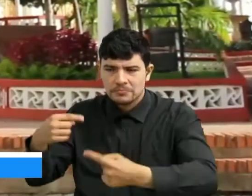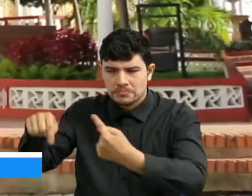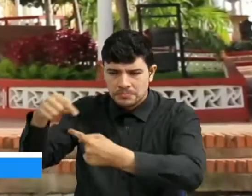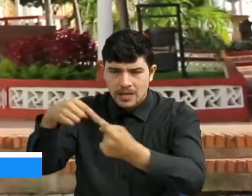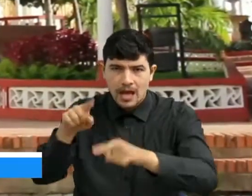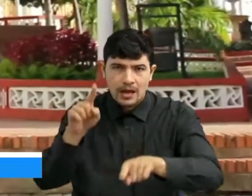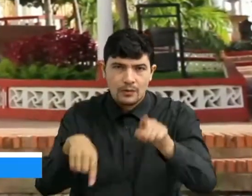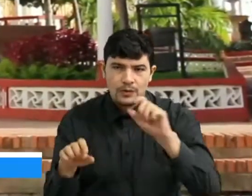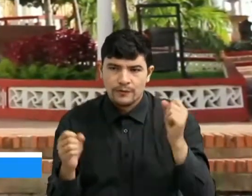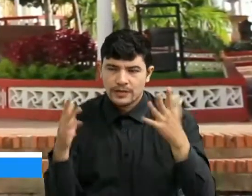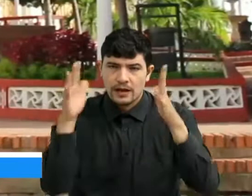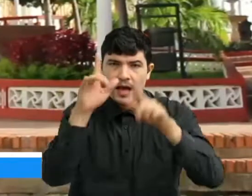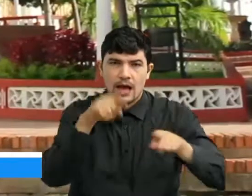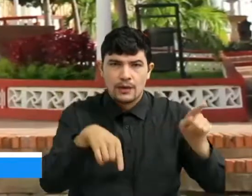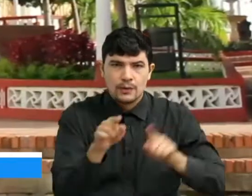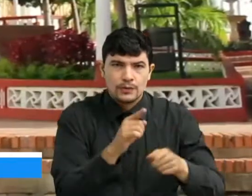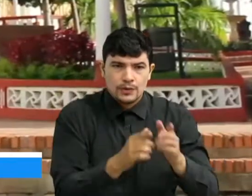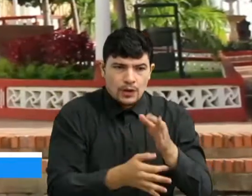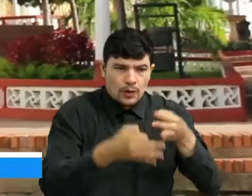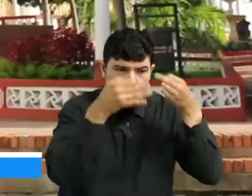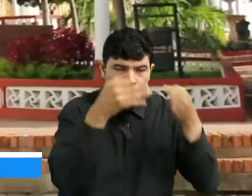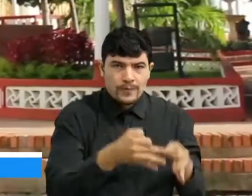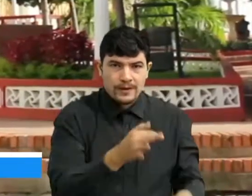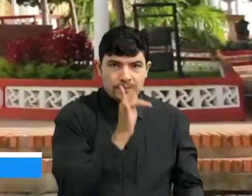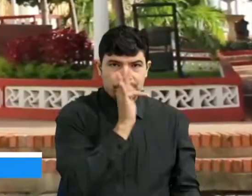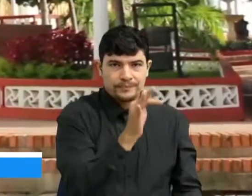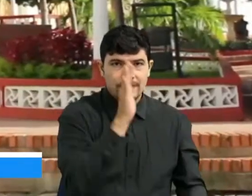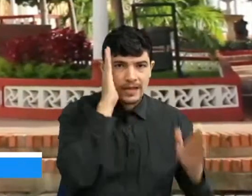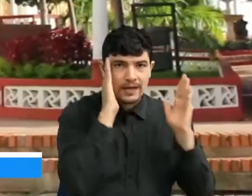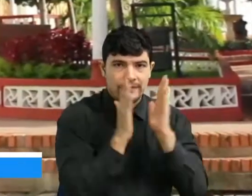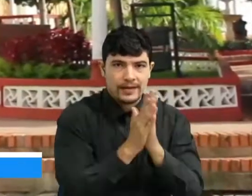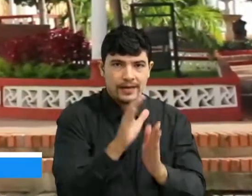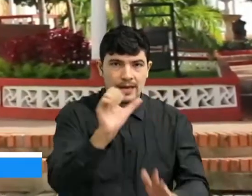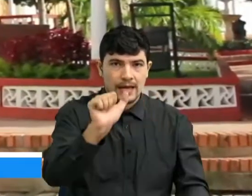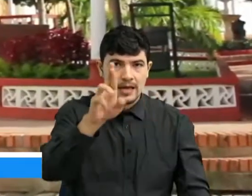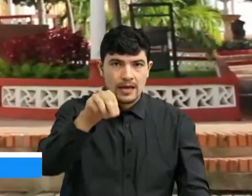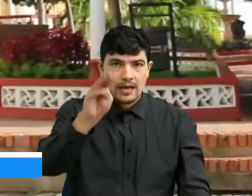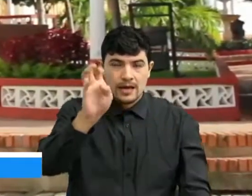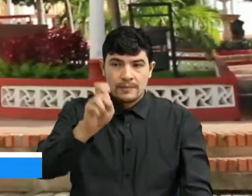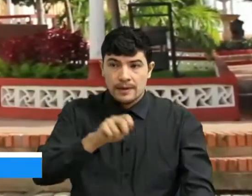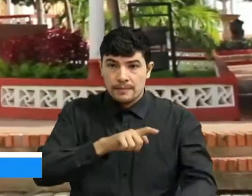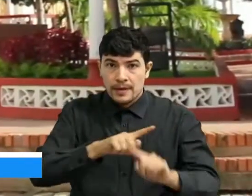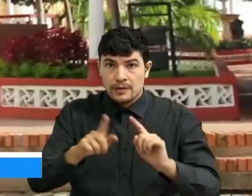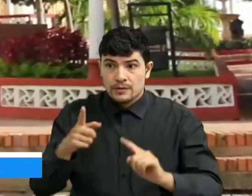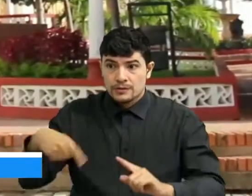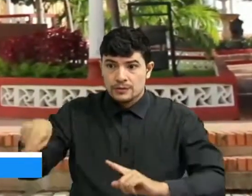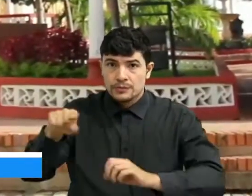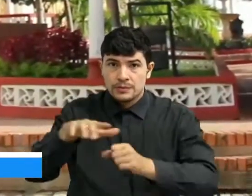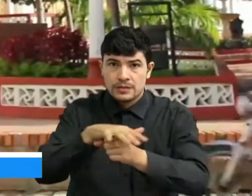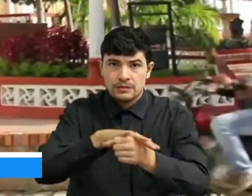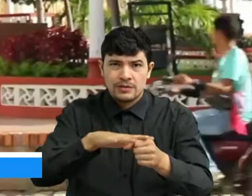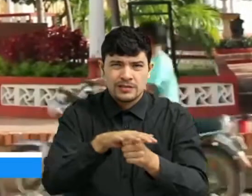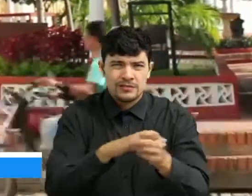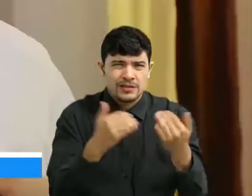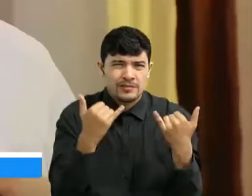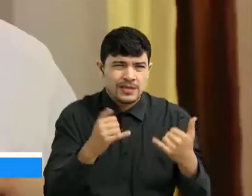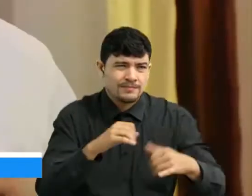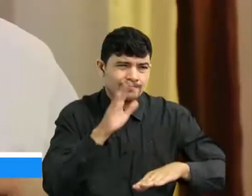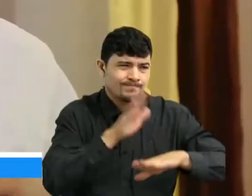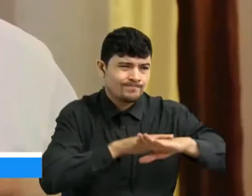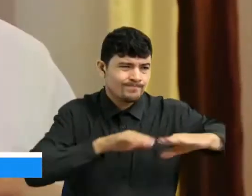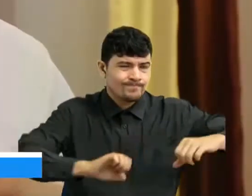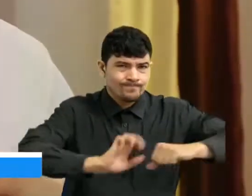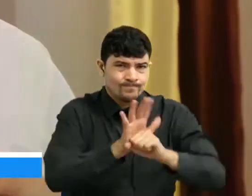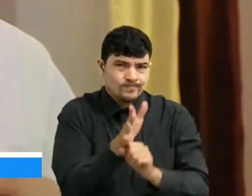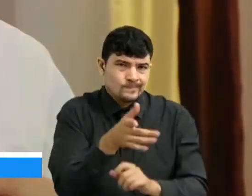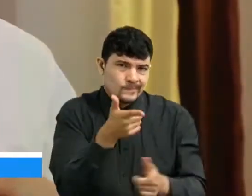las promesas a la Virgen del Carmen. Pero debido a la pandemia por el COVID-19, estas festividades tuvieron que cambiar.